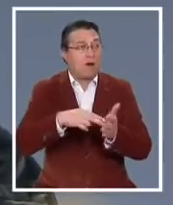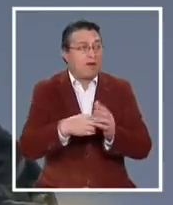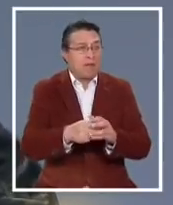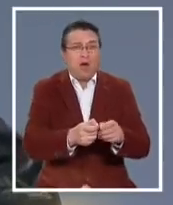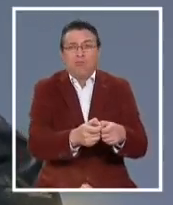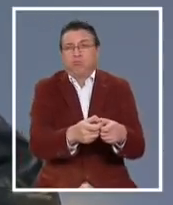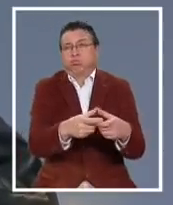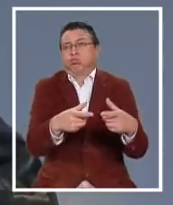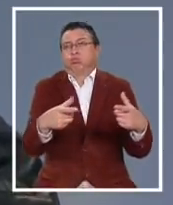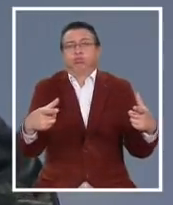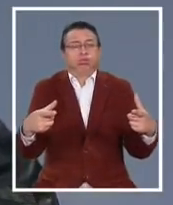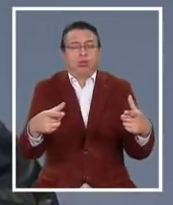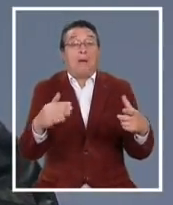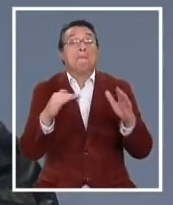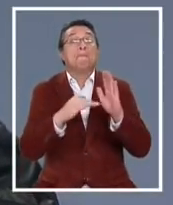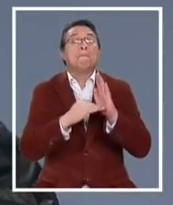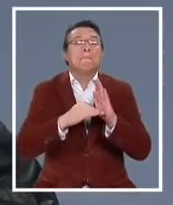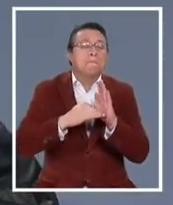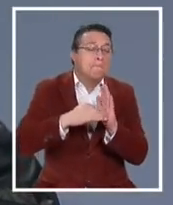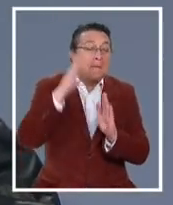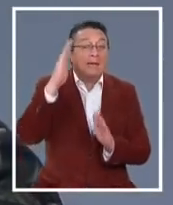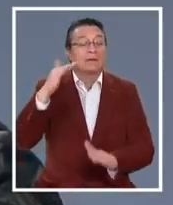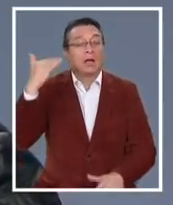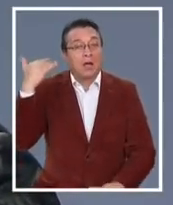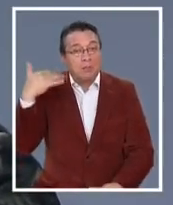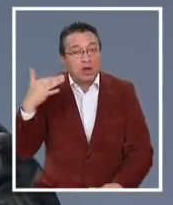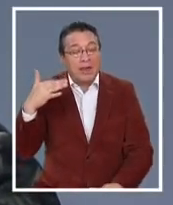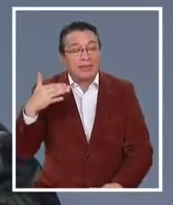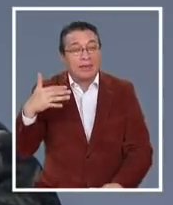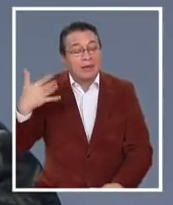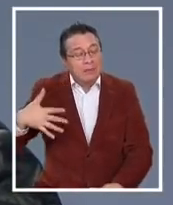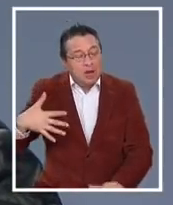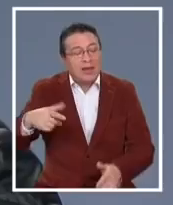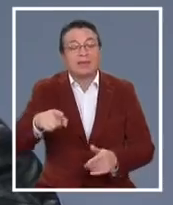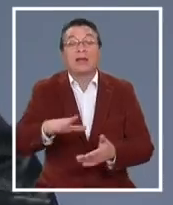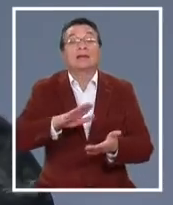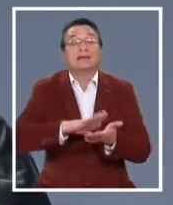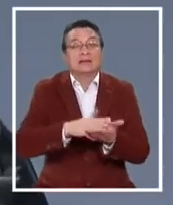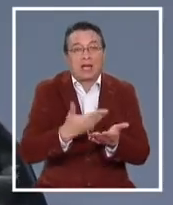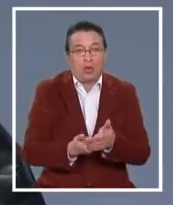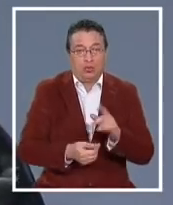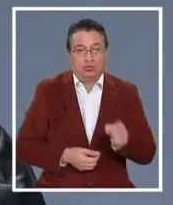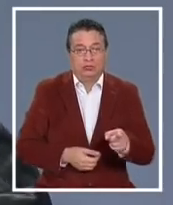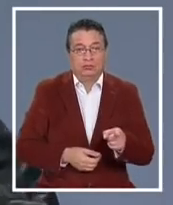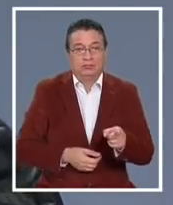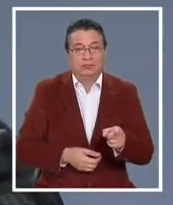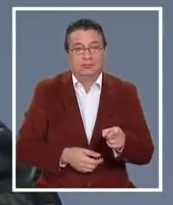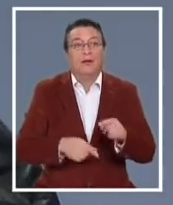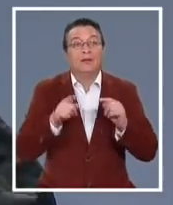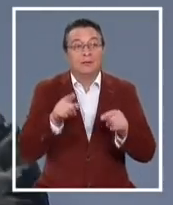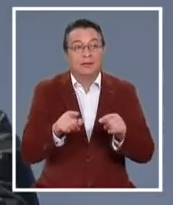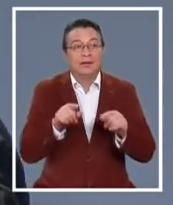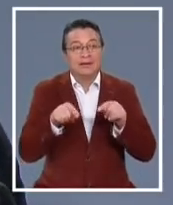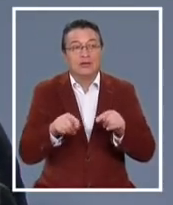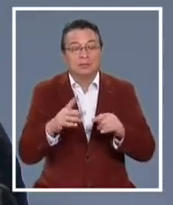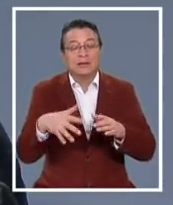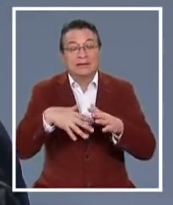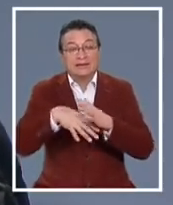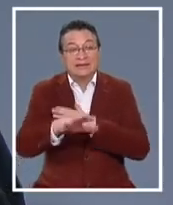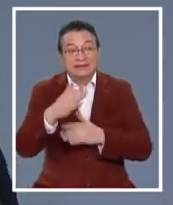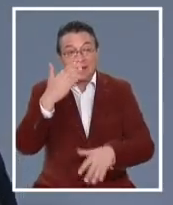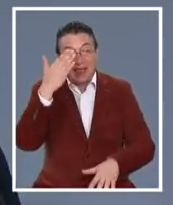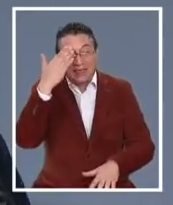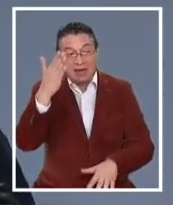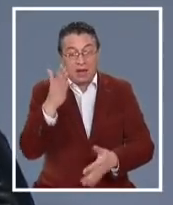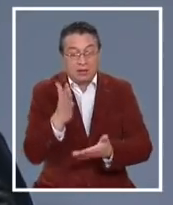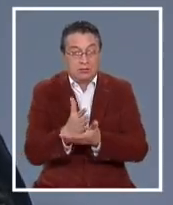tenemos, la prioridad es lo sanitario. Y por eso que yo creo que estos 15 días